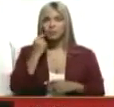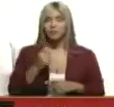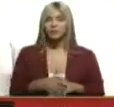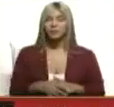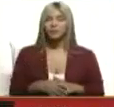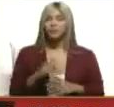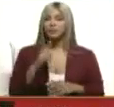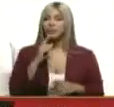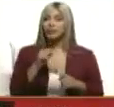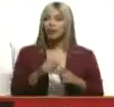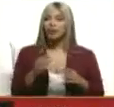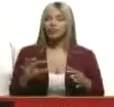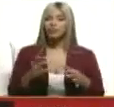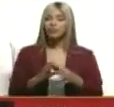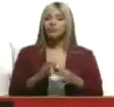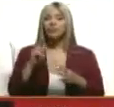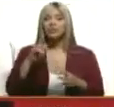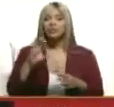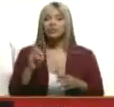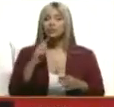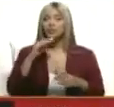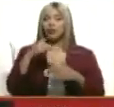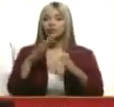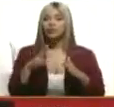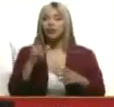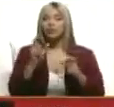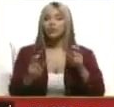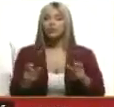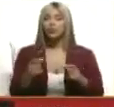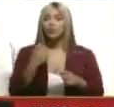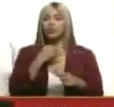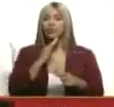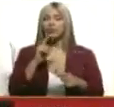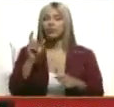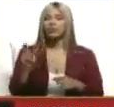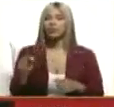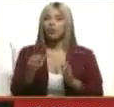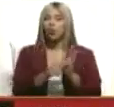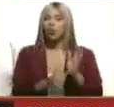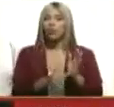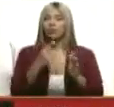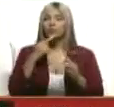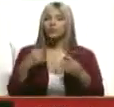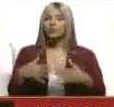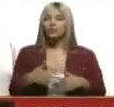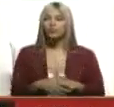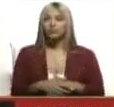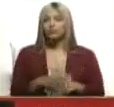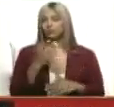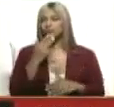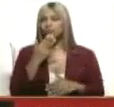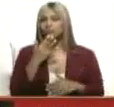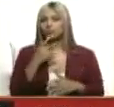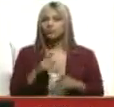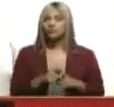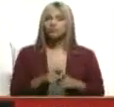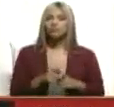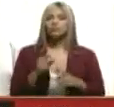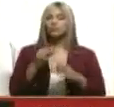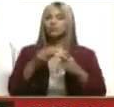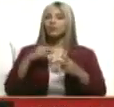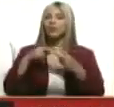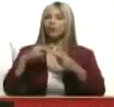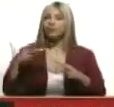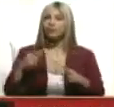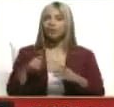era parte de Citgo y que atendía a pacientes venezolanos en el extranjero en operaciones de alta complejidad como trasplante de médula ósea,